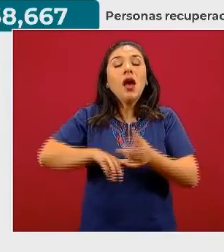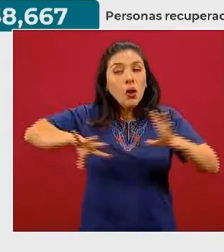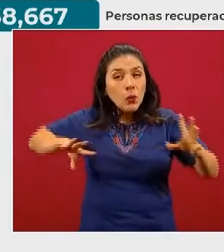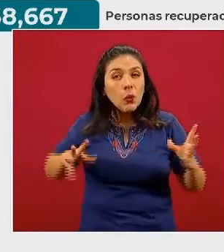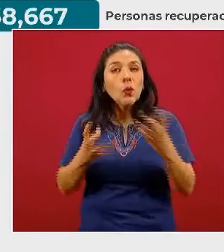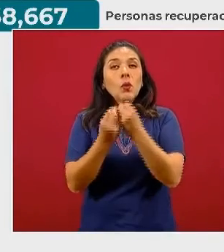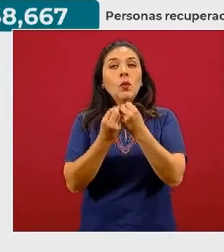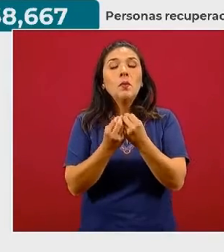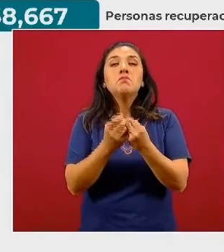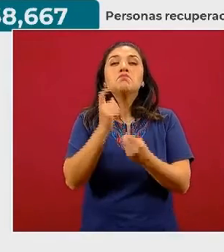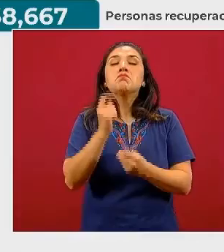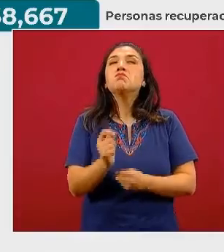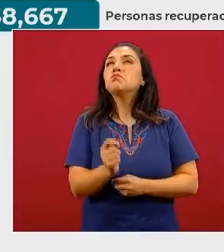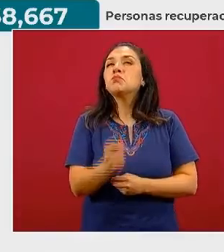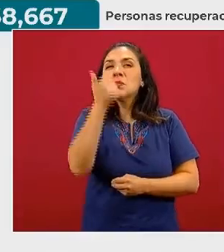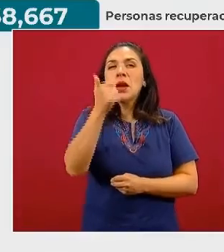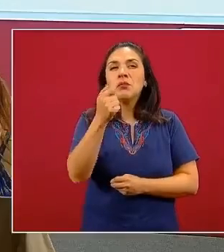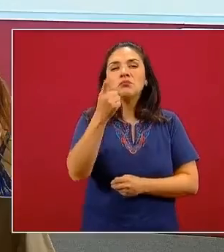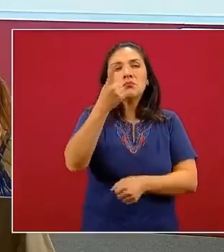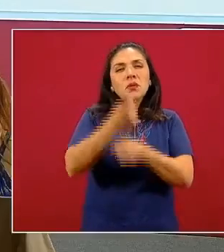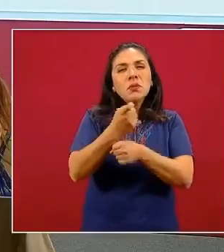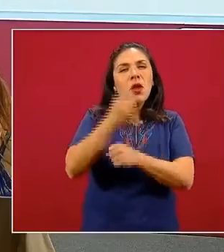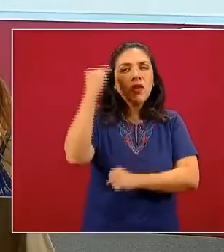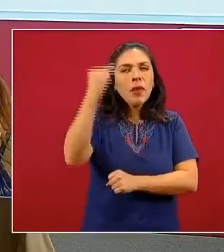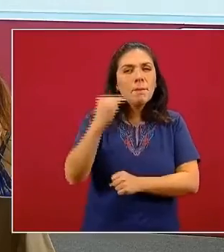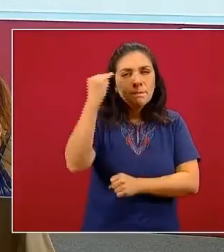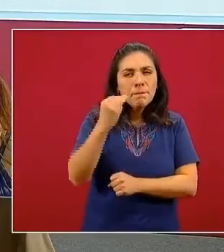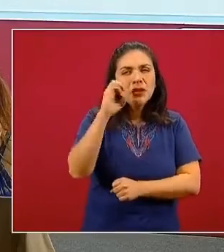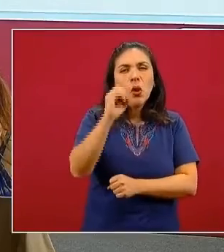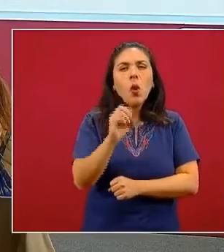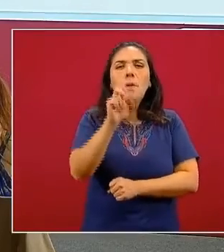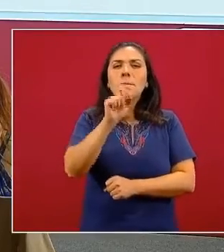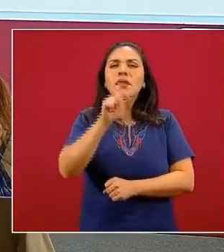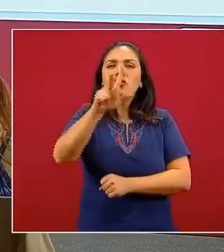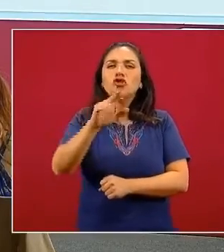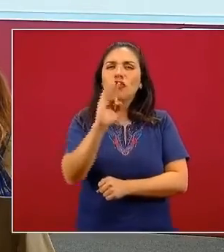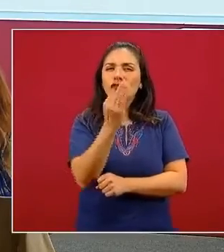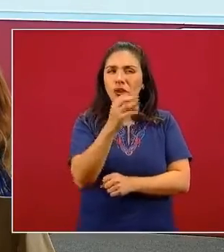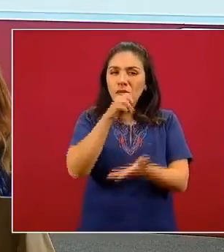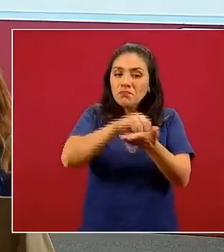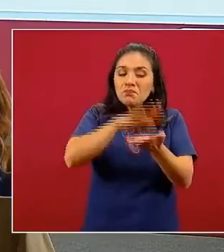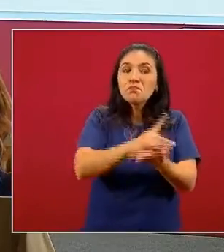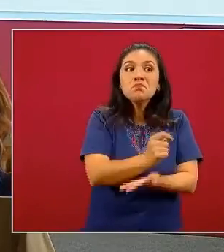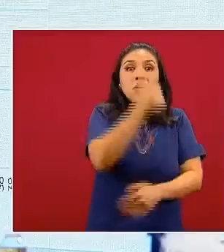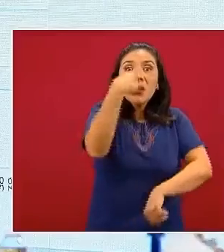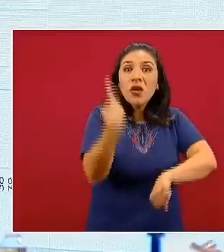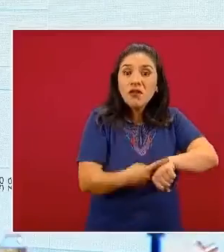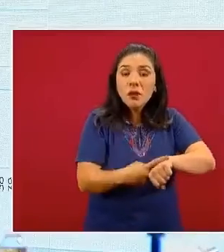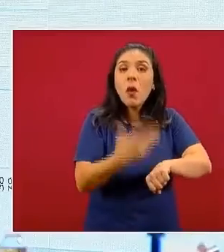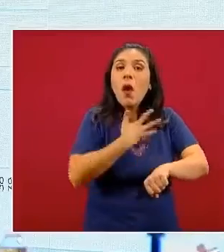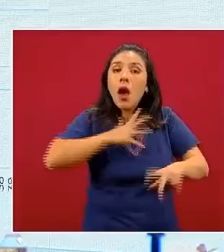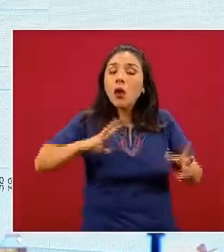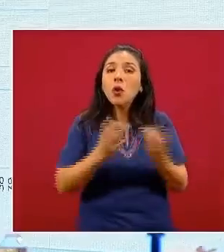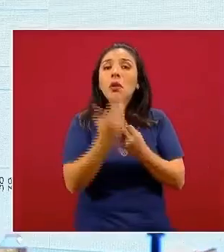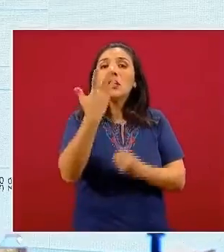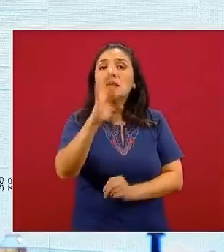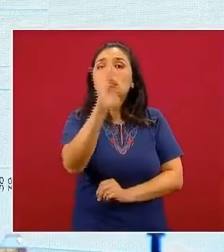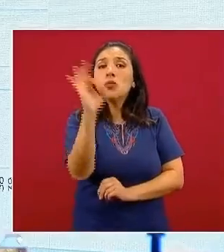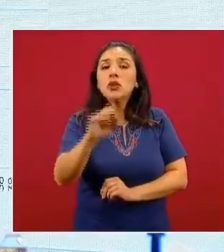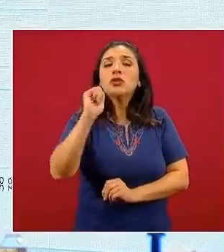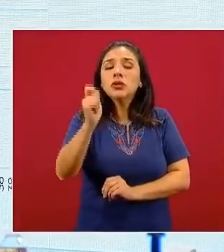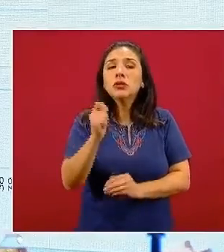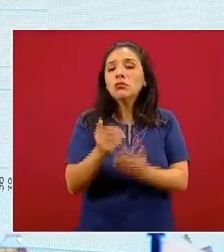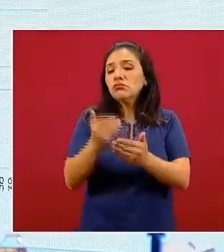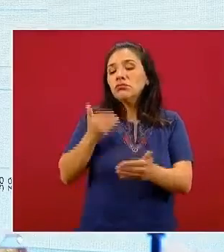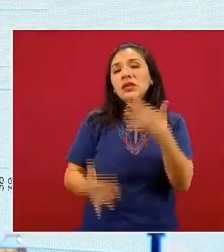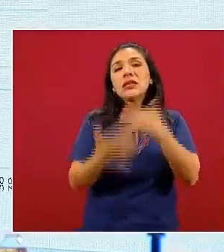acumulados desde el 1 de marzo o el 28 de febrero, cuando registramos el primer caso, 5% son de los